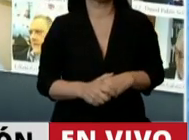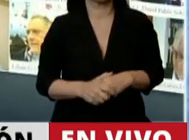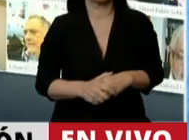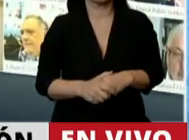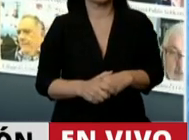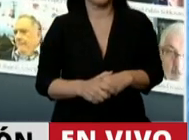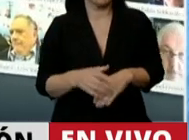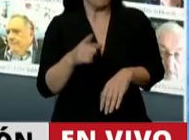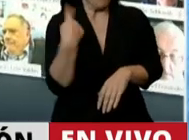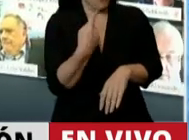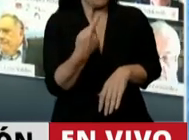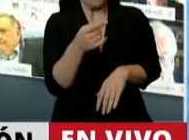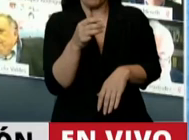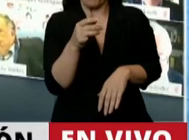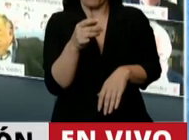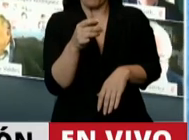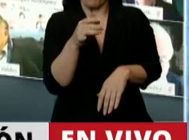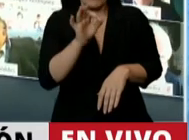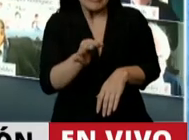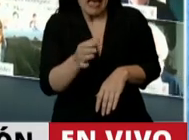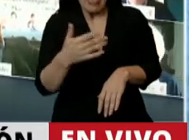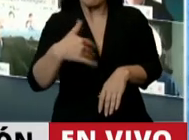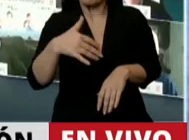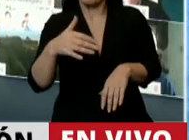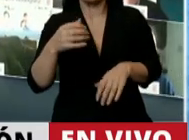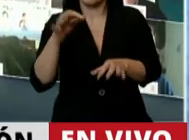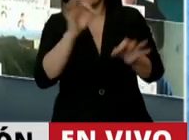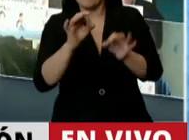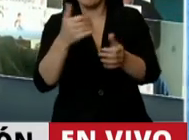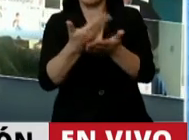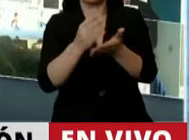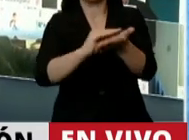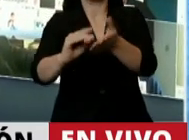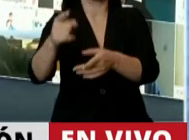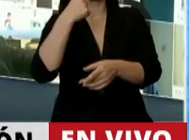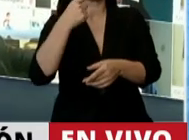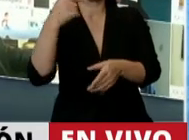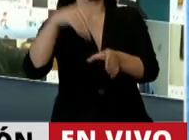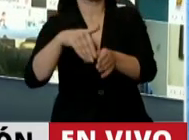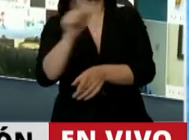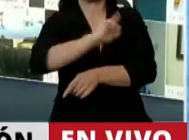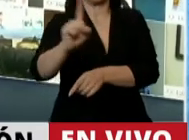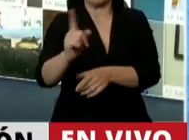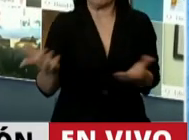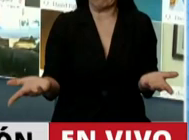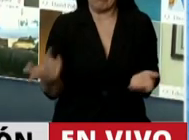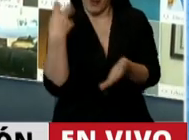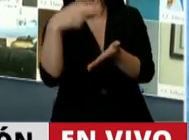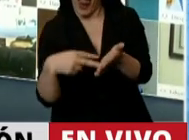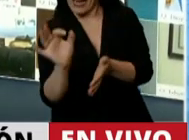Y sin embargo, ya sabemos, antes de que llegue, ya sabíamos que hay un cúmulo de diputados y diputadas que va a votar en contra, sin haberlo